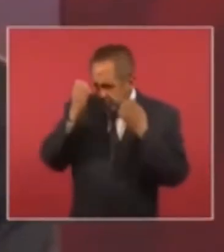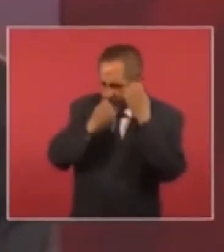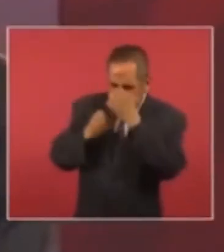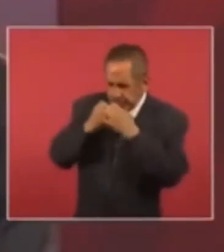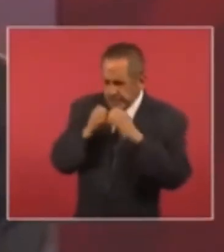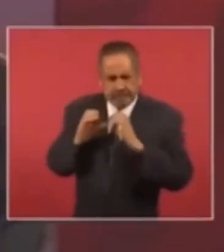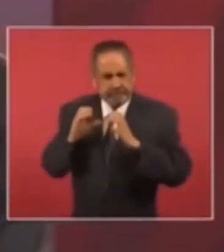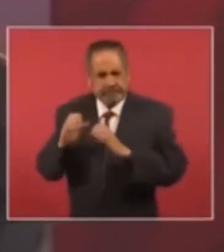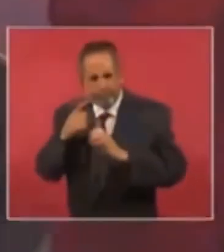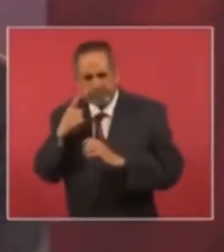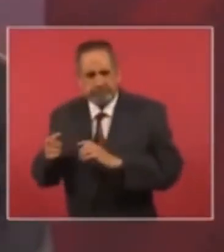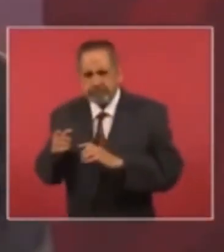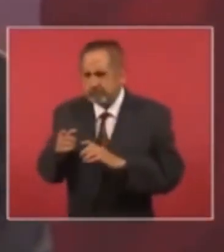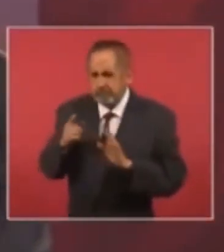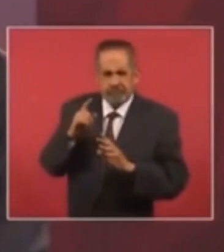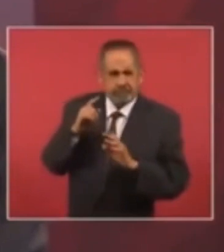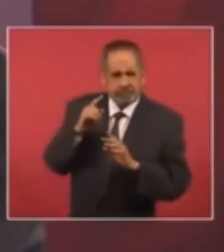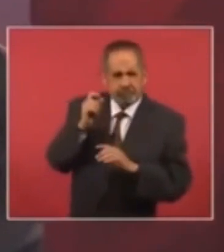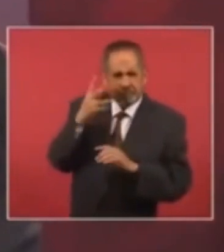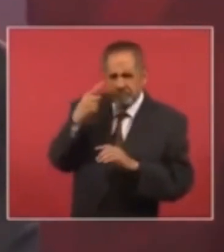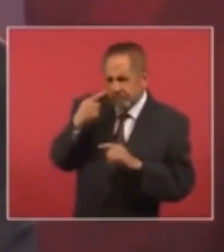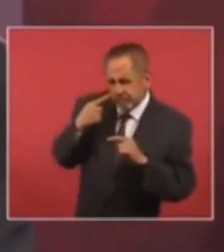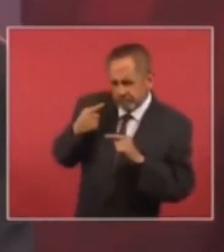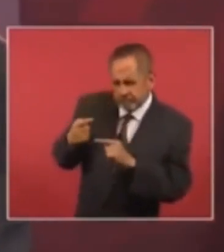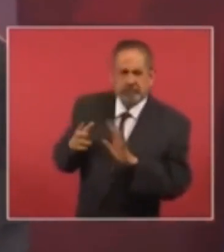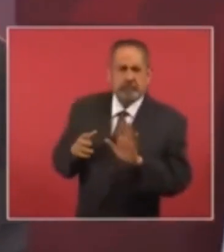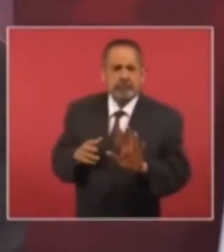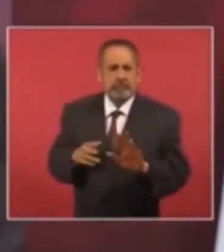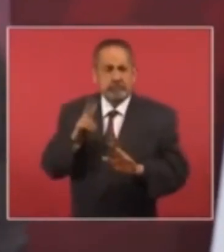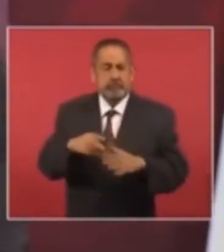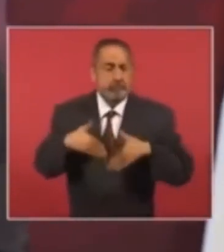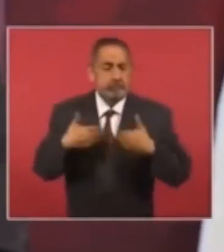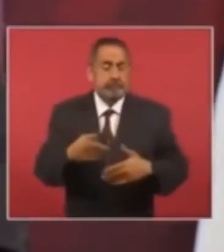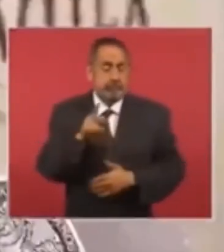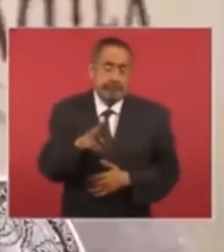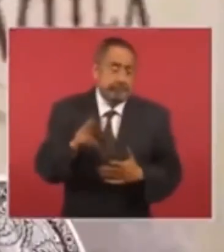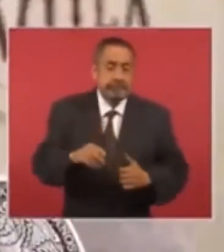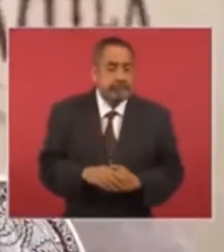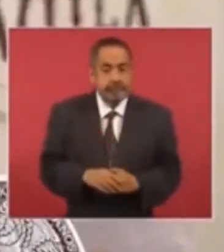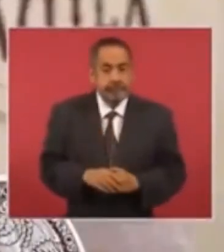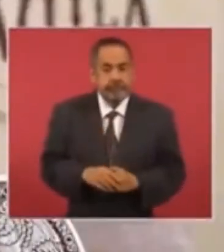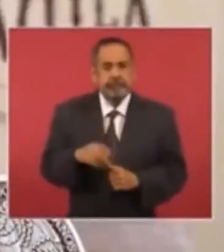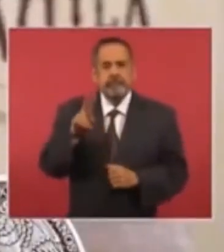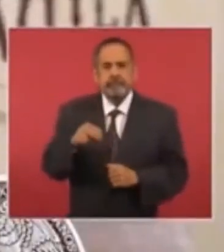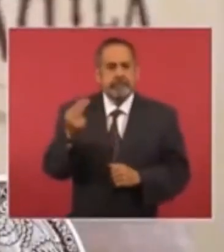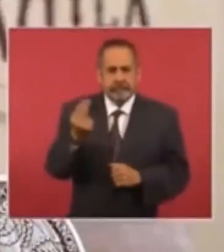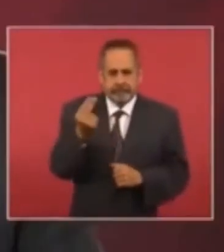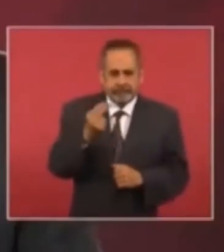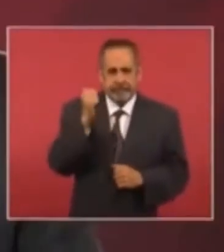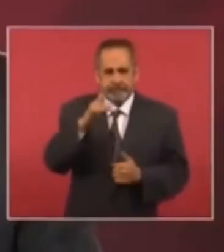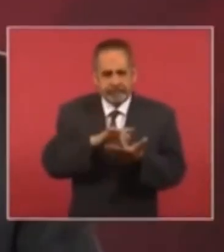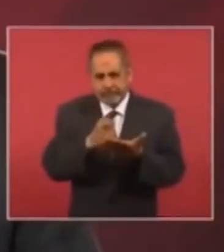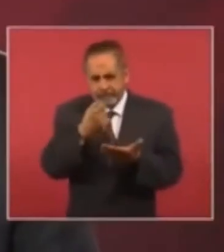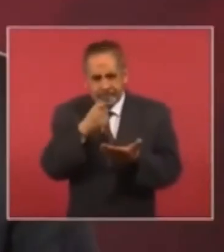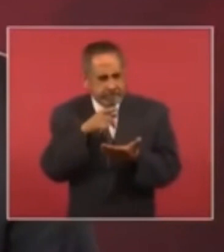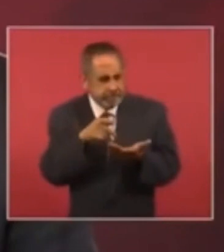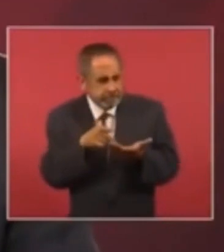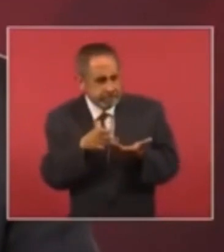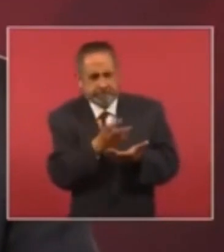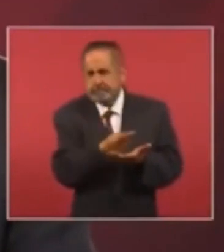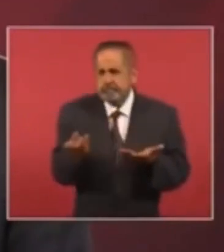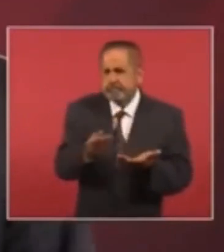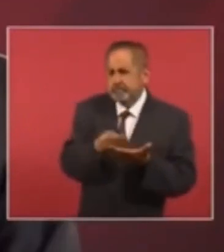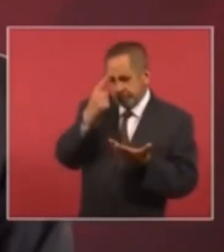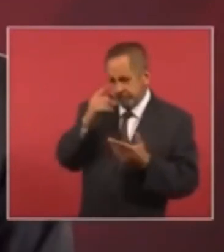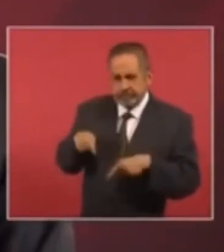monitoreado de manera permanente y con toda franqueza les digo que lo que se requiera en cuanto a medicamentos pues